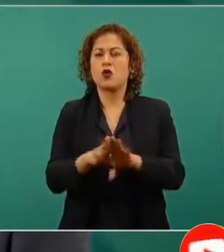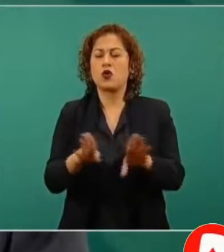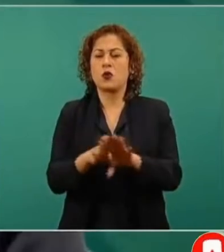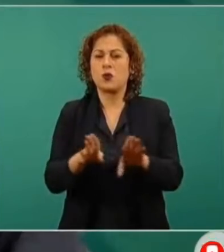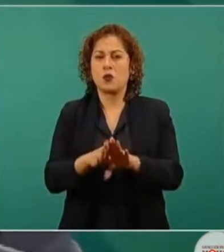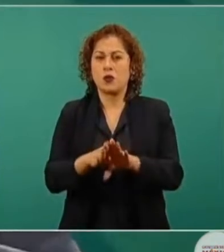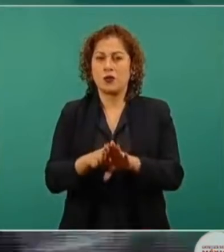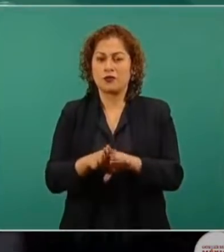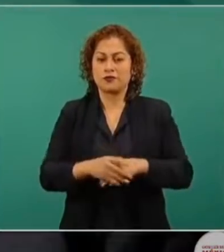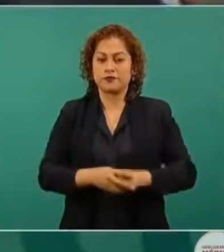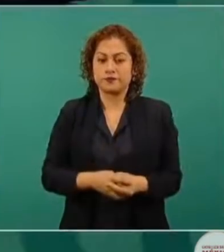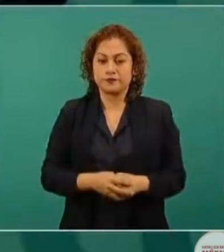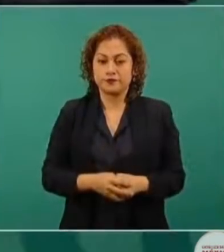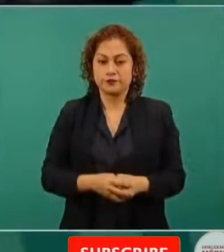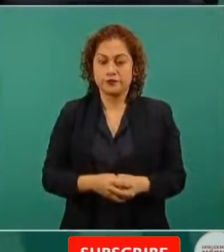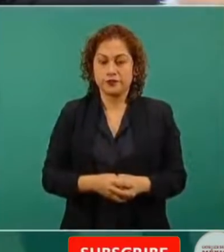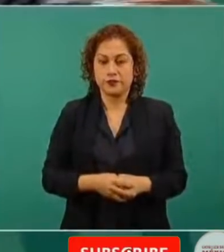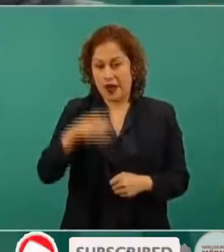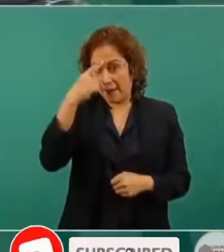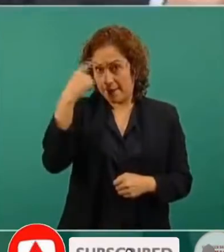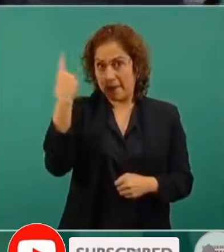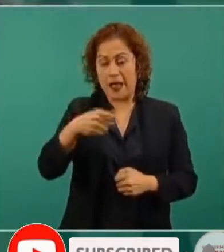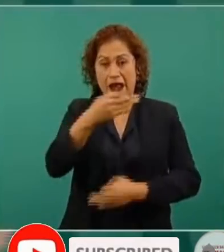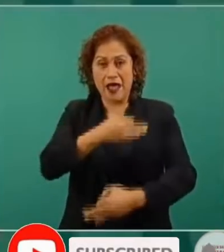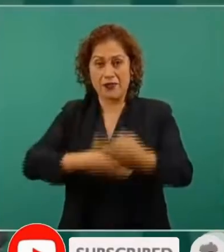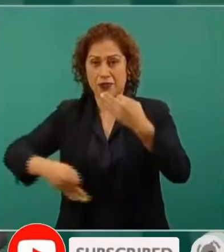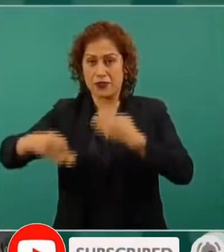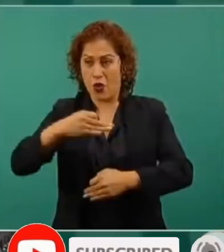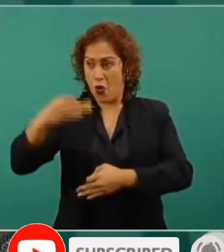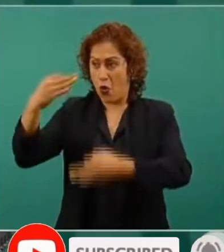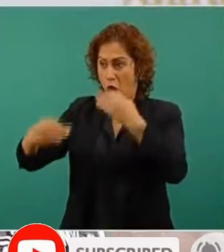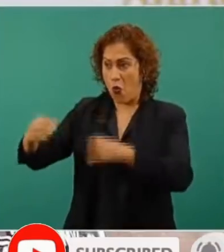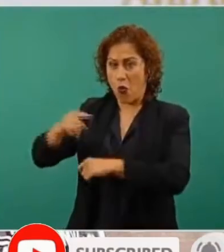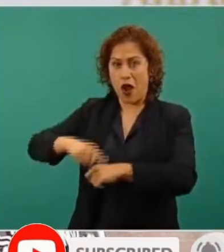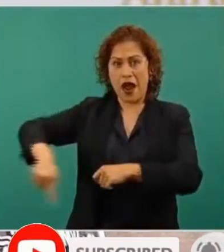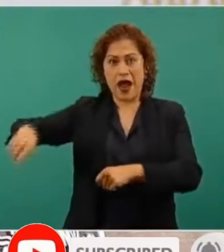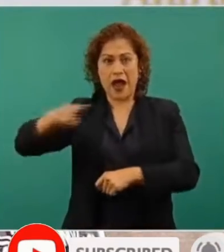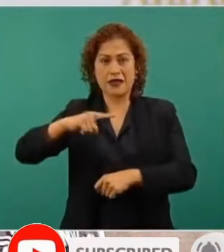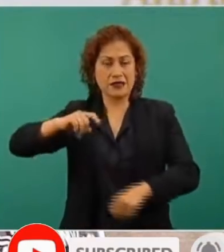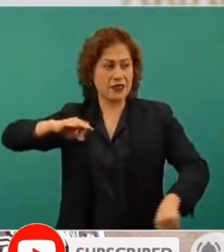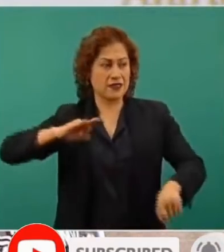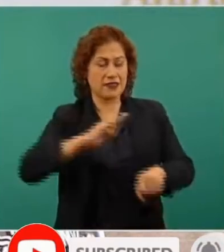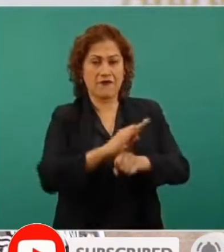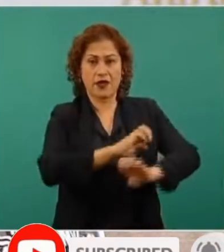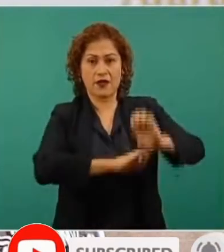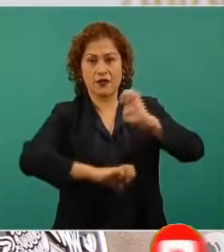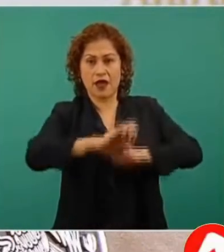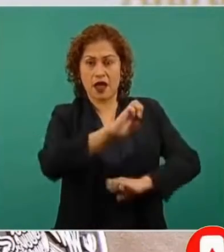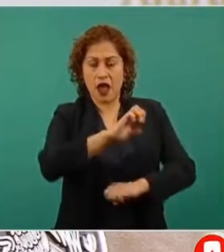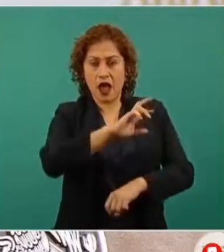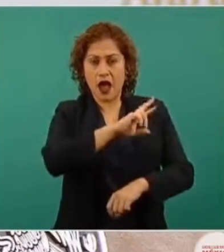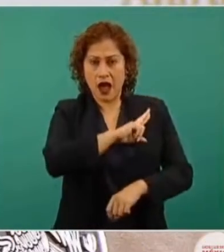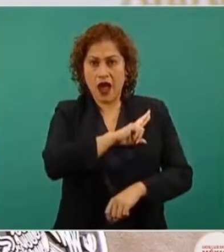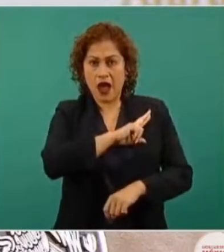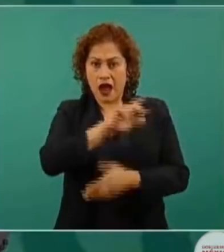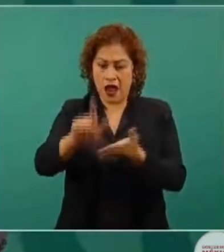suspensiones urbe y et orbi, a todos suspende un juez, ¿verdad?, violando el concepto elemental del amparo, suspende la ley